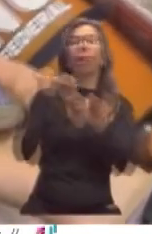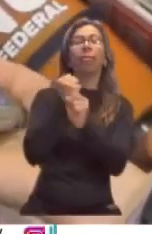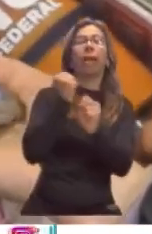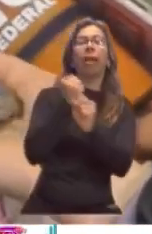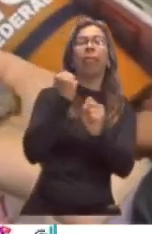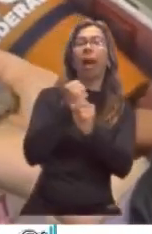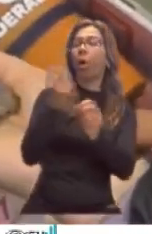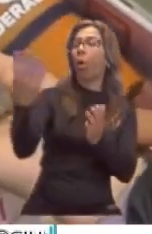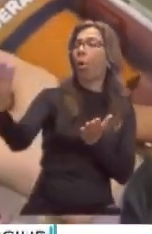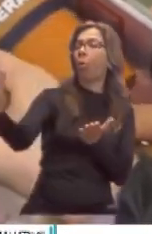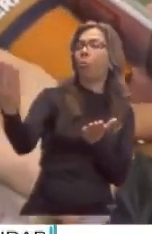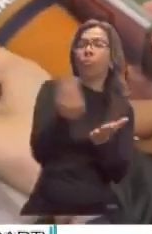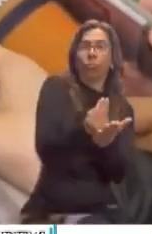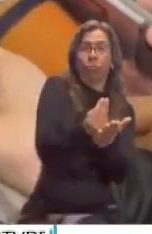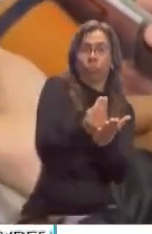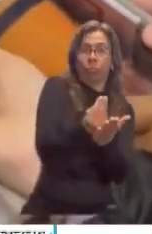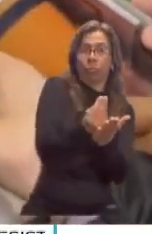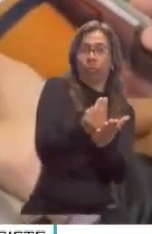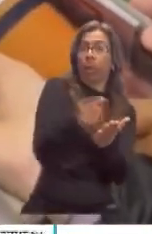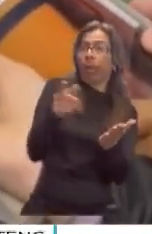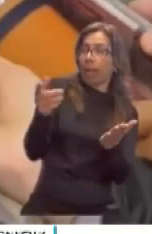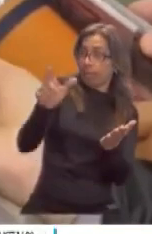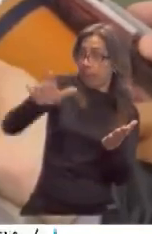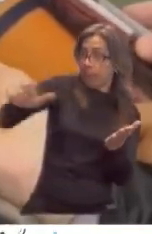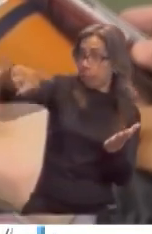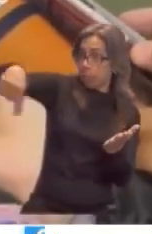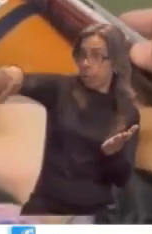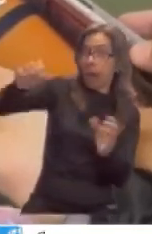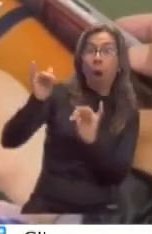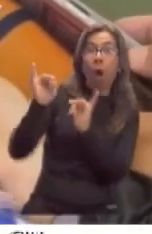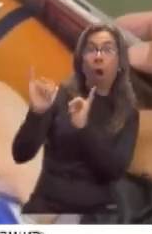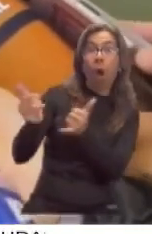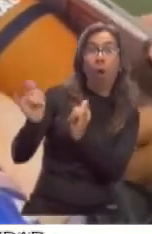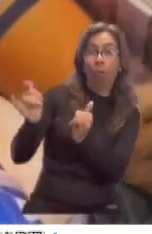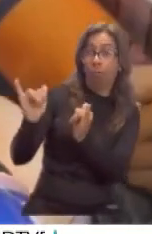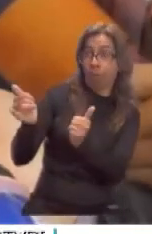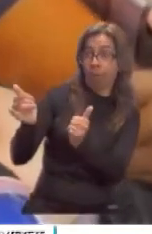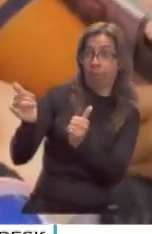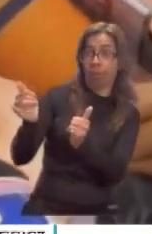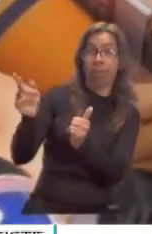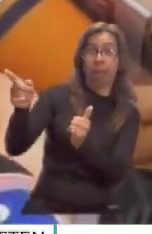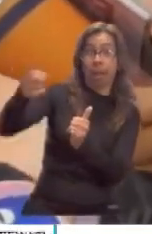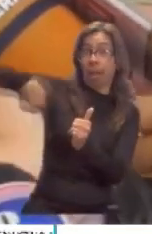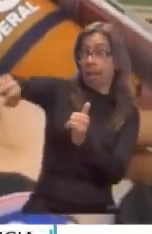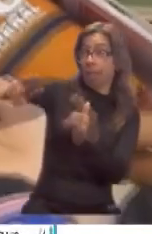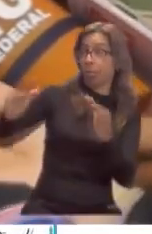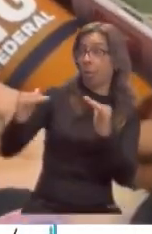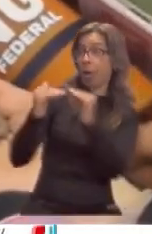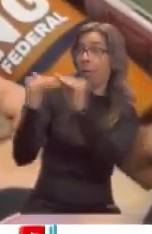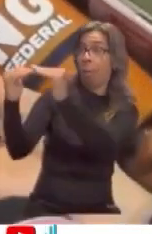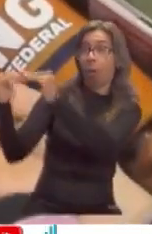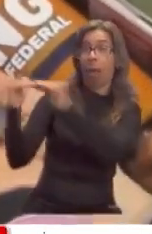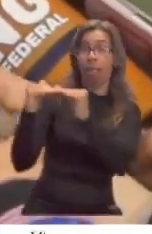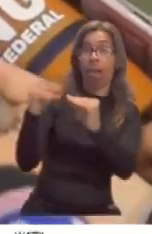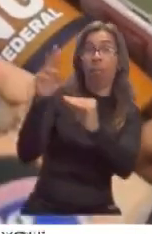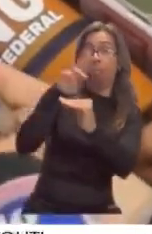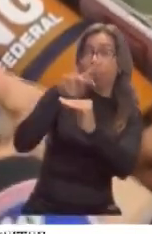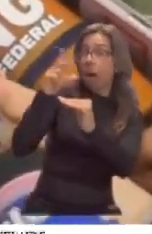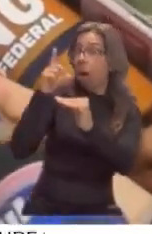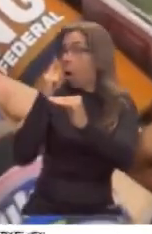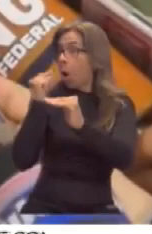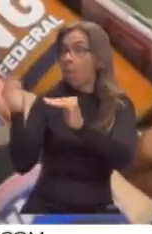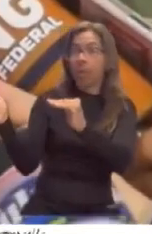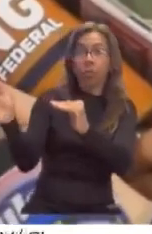empleo. Joven inicialmente, pero después sobre la base de perspectiva de equidad de género, o sea, equidad de género, empleo joven, después